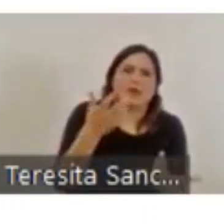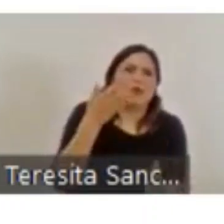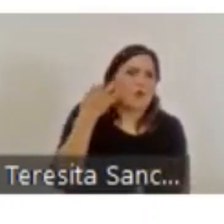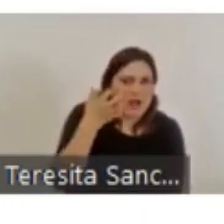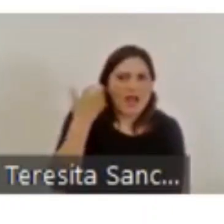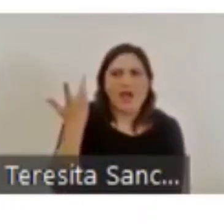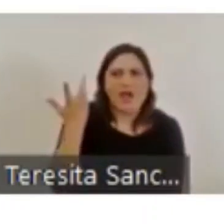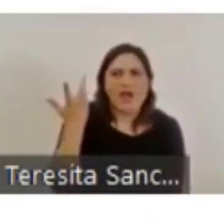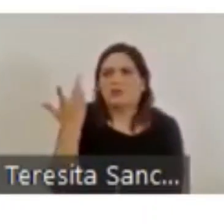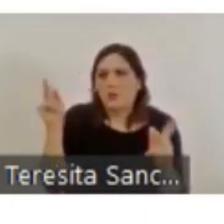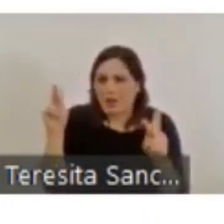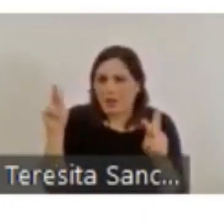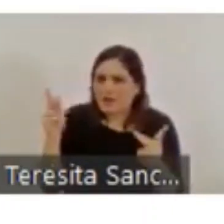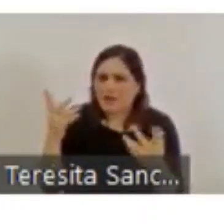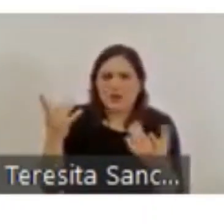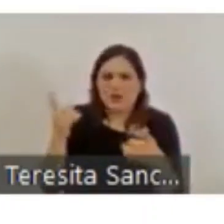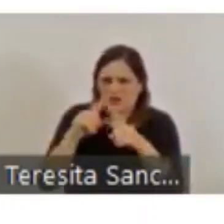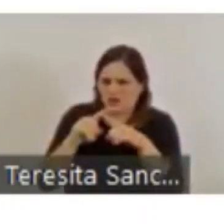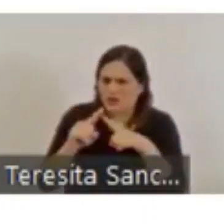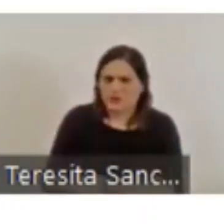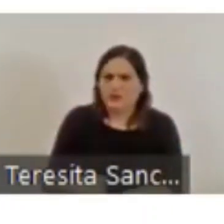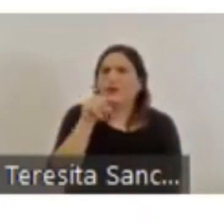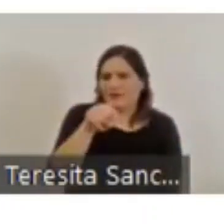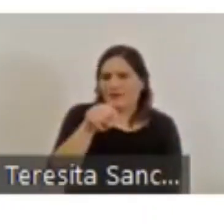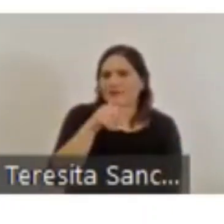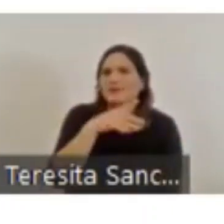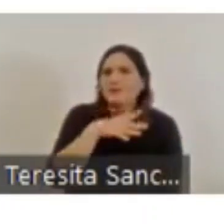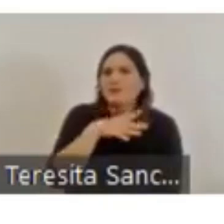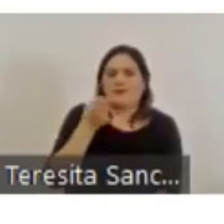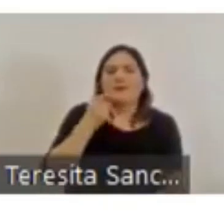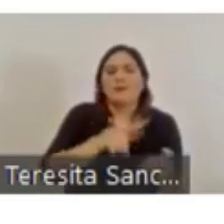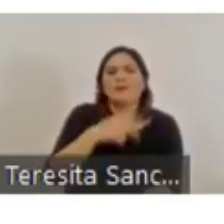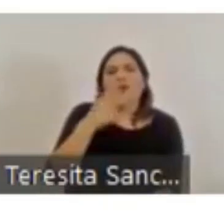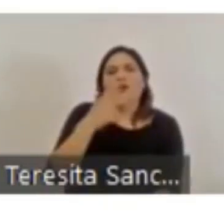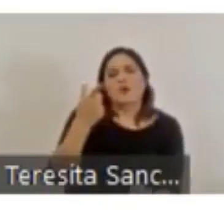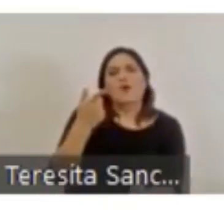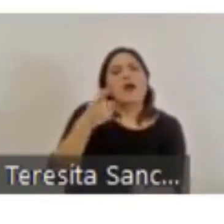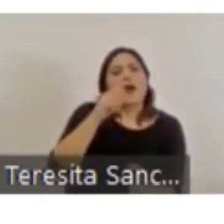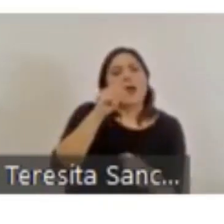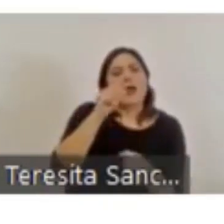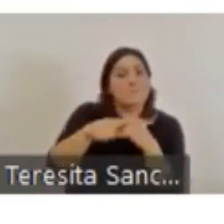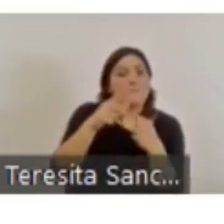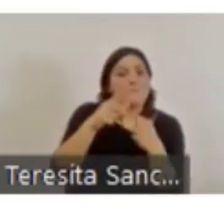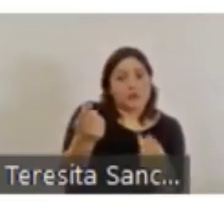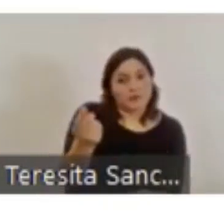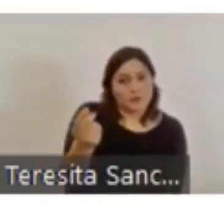está muy bien educada, y además era un perro que llegó